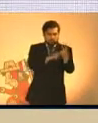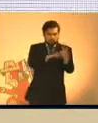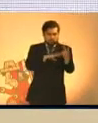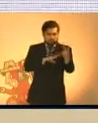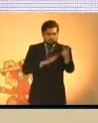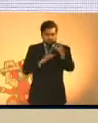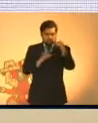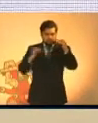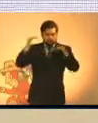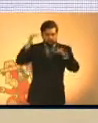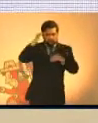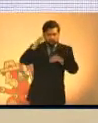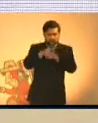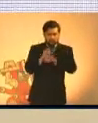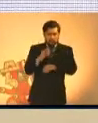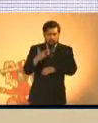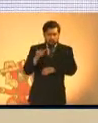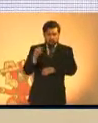golpistas